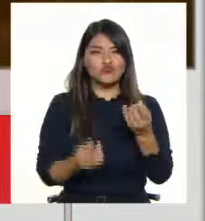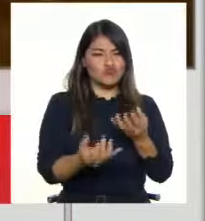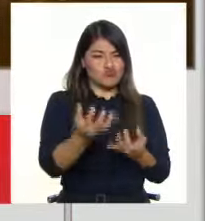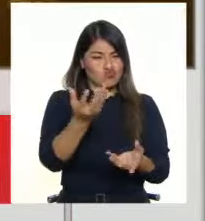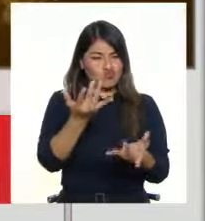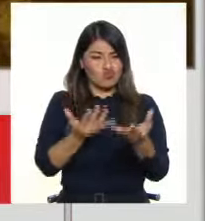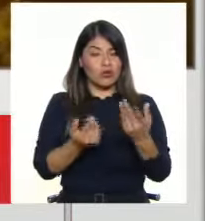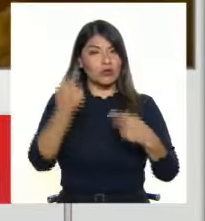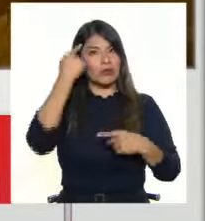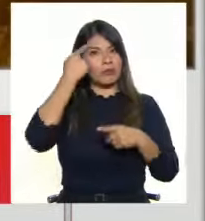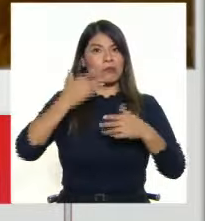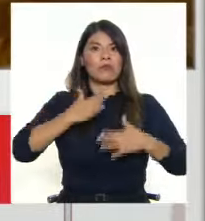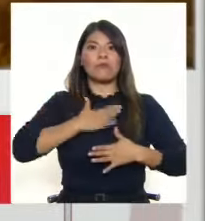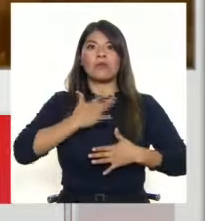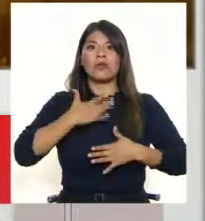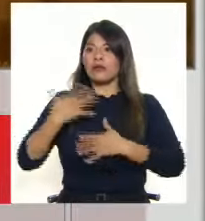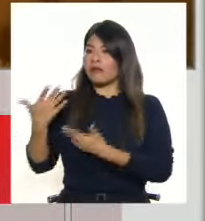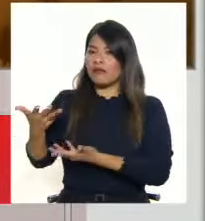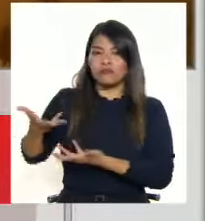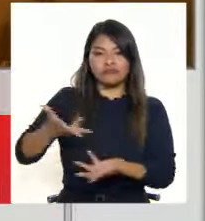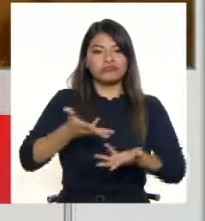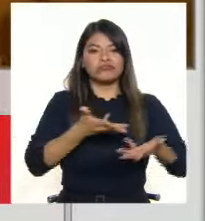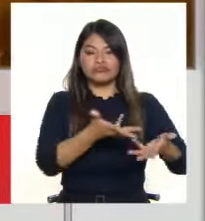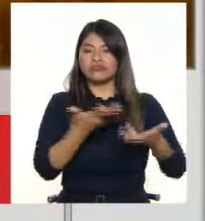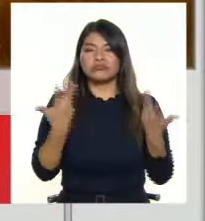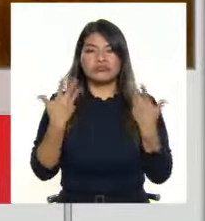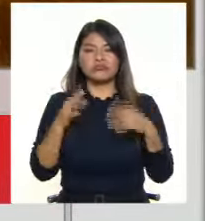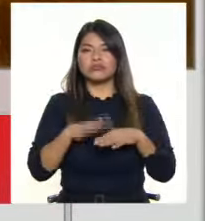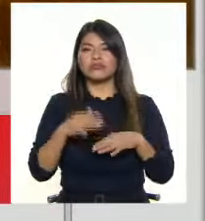fue querer apagar el incendio, ¿no?